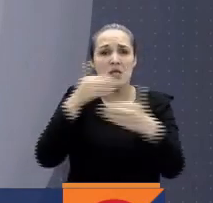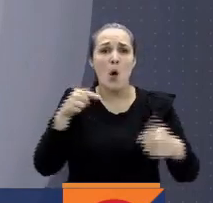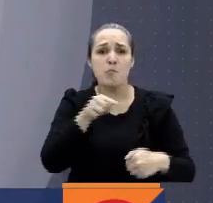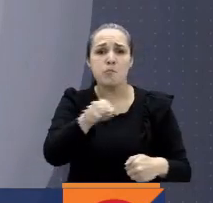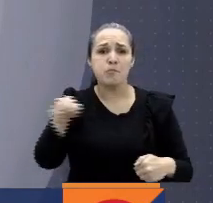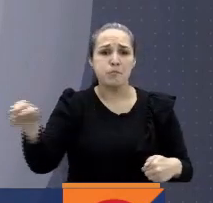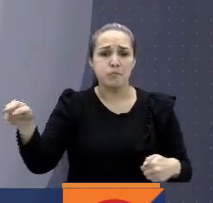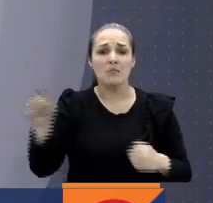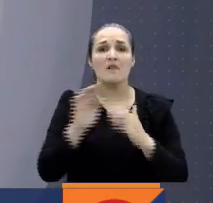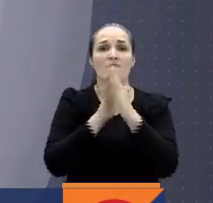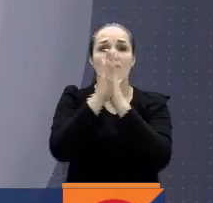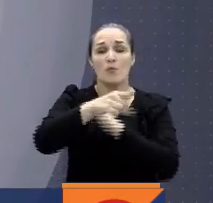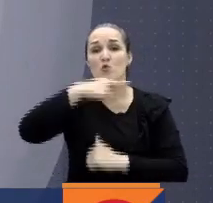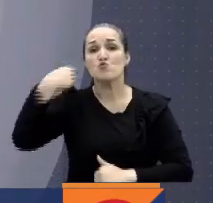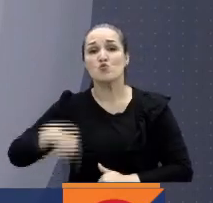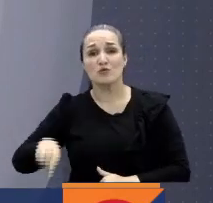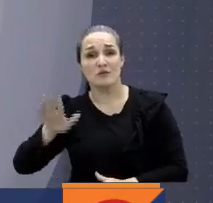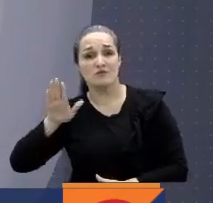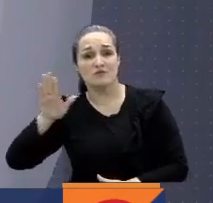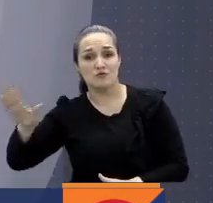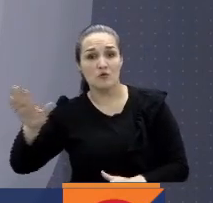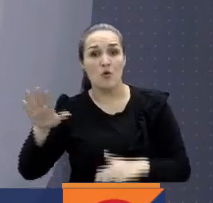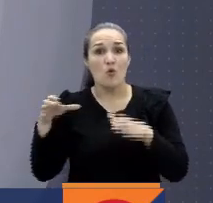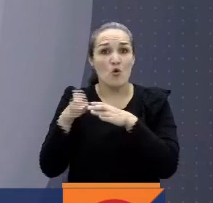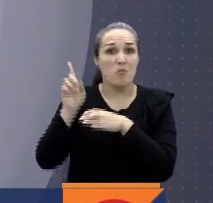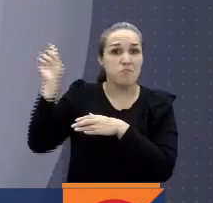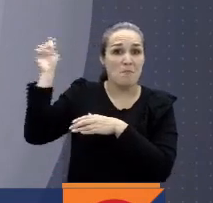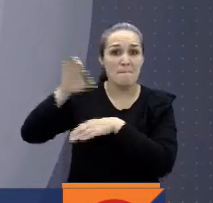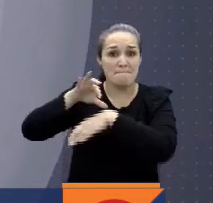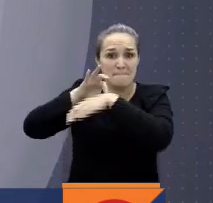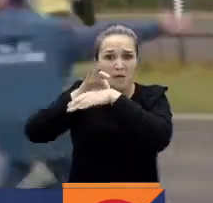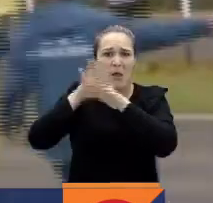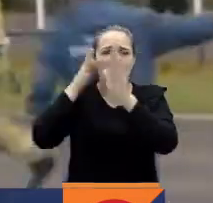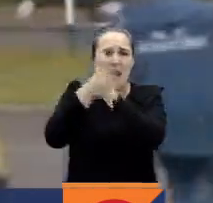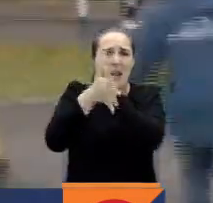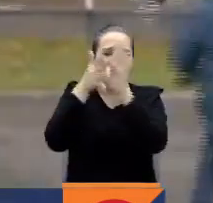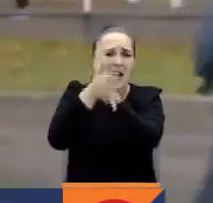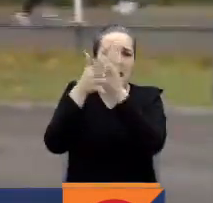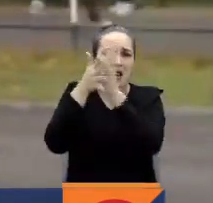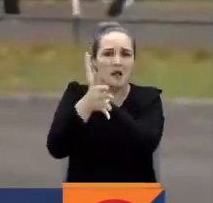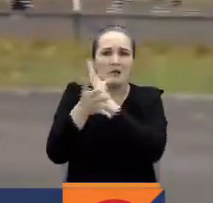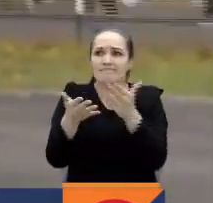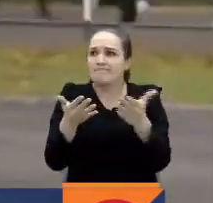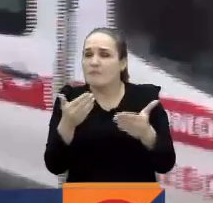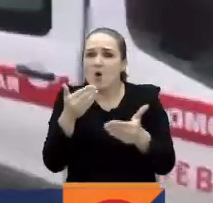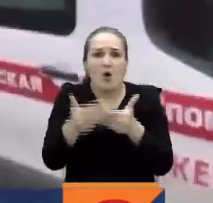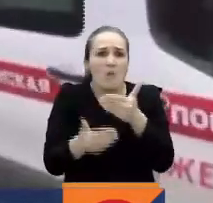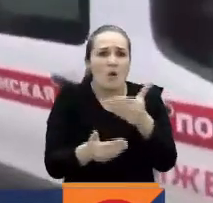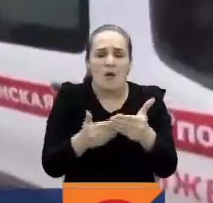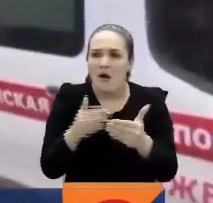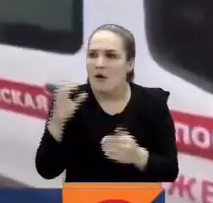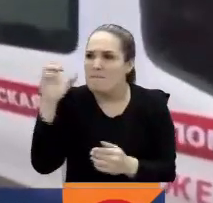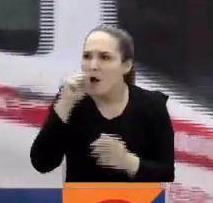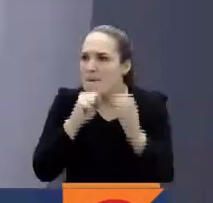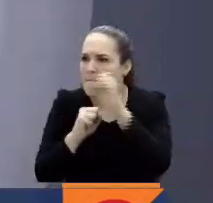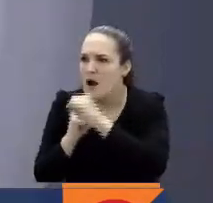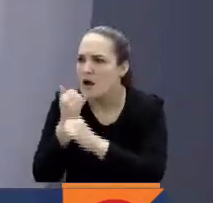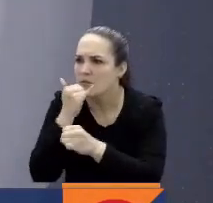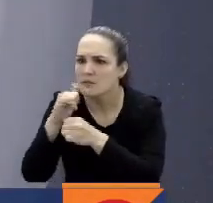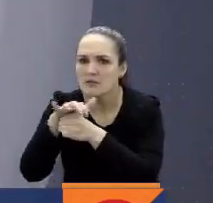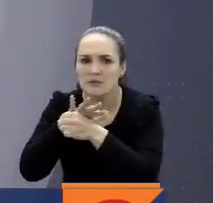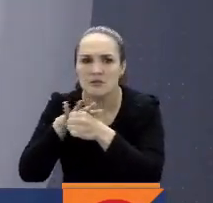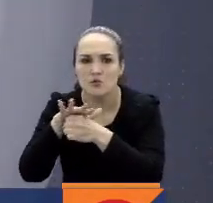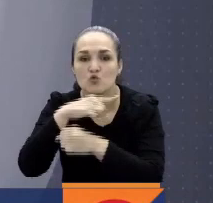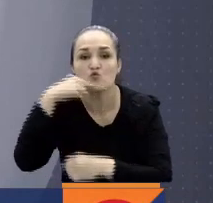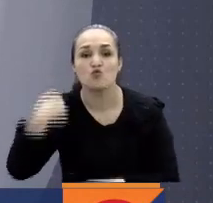primer reporte, con el equipo médico de fondo que se registraba de lo ocurrido, poco a poco las piezas del rompecabezas de lo que sucedió en